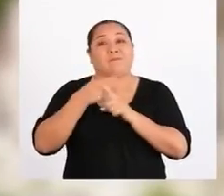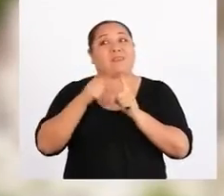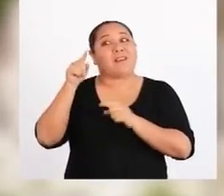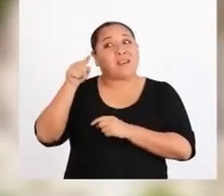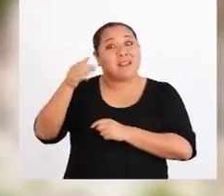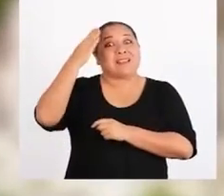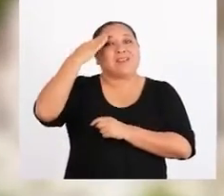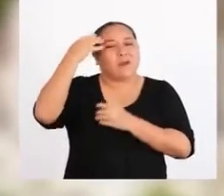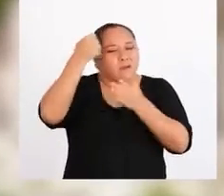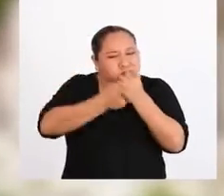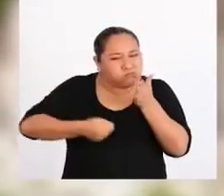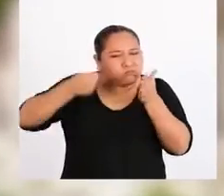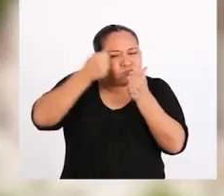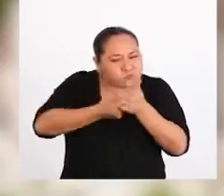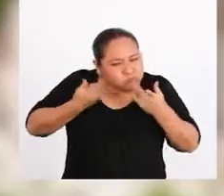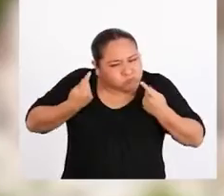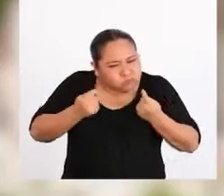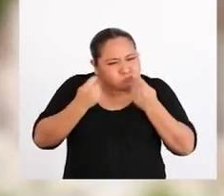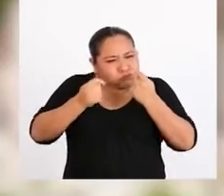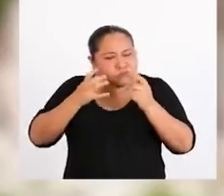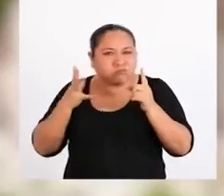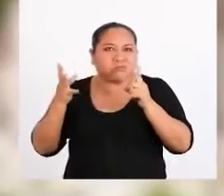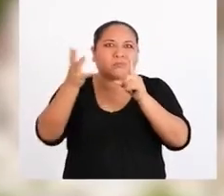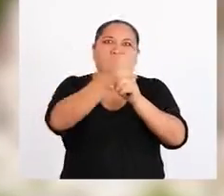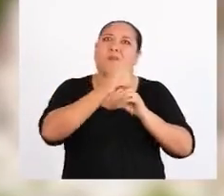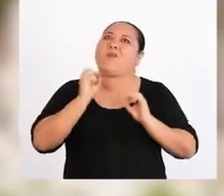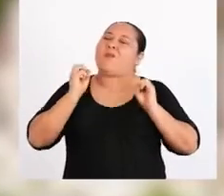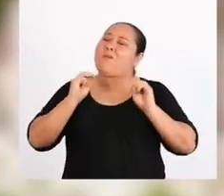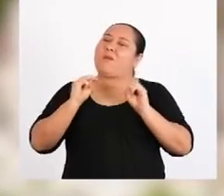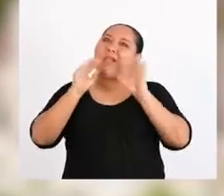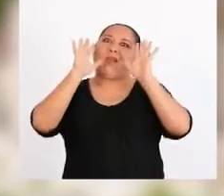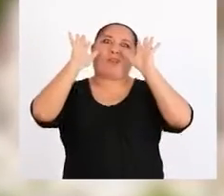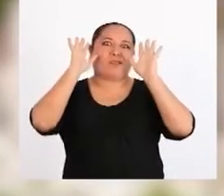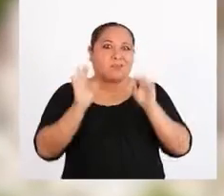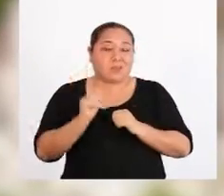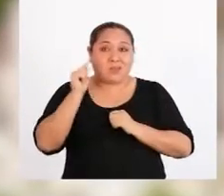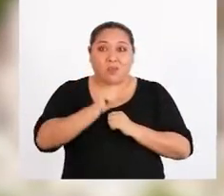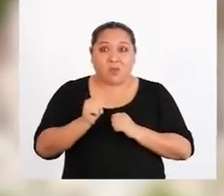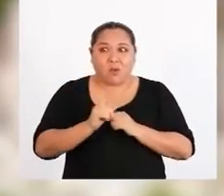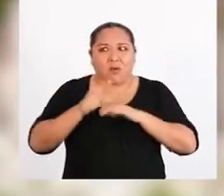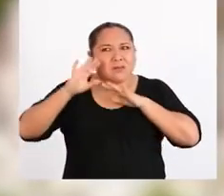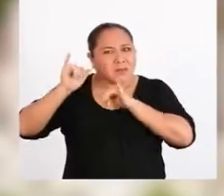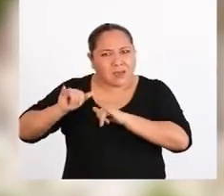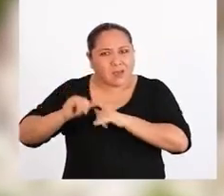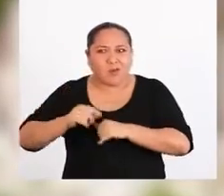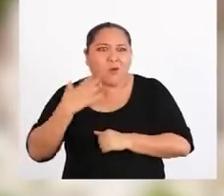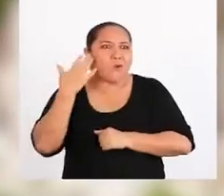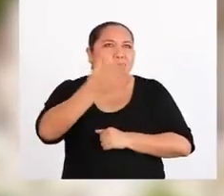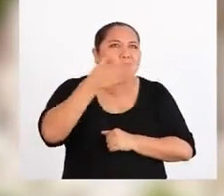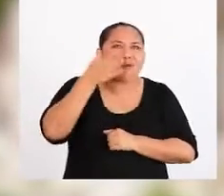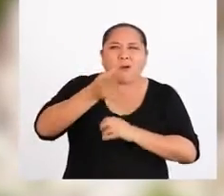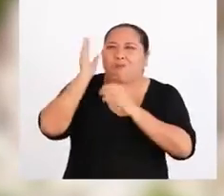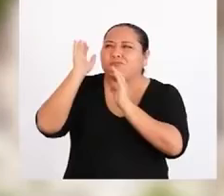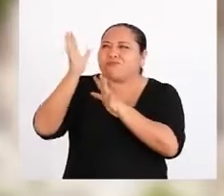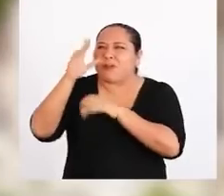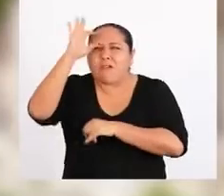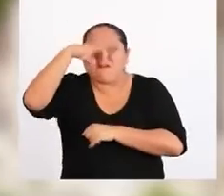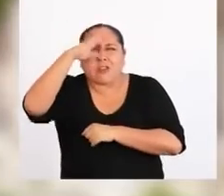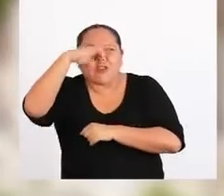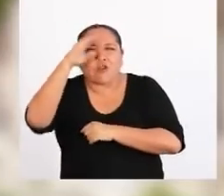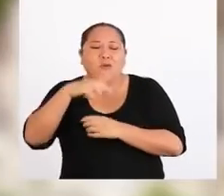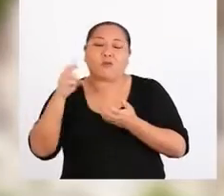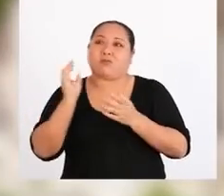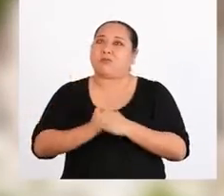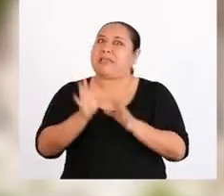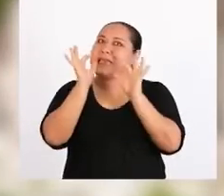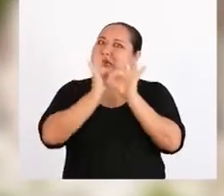la persistencia y la tenacidad hacen milagros y no se dio por vencido. Asistió a los discursos de los oradores y filósofos